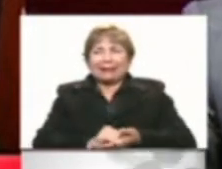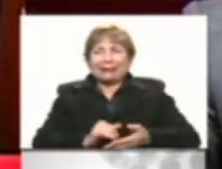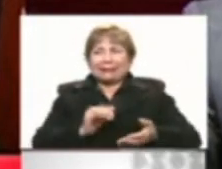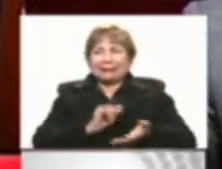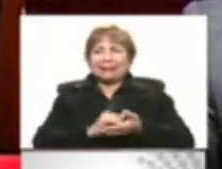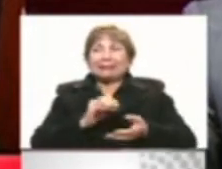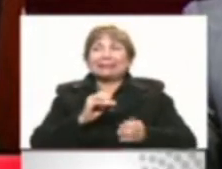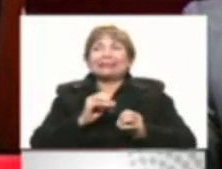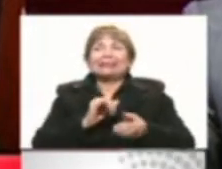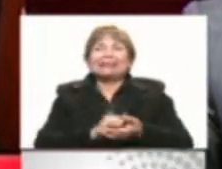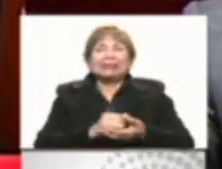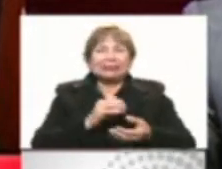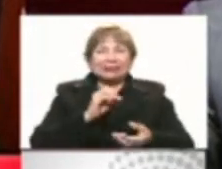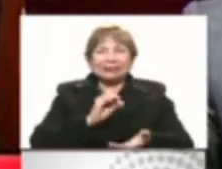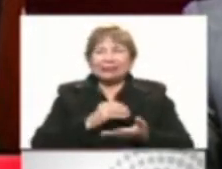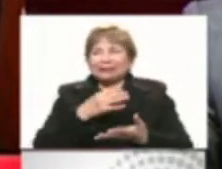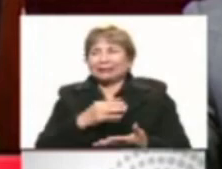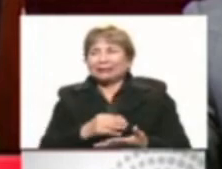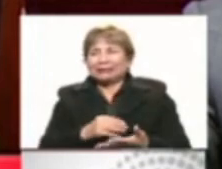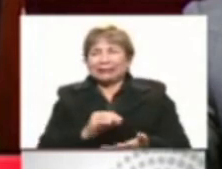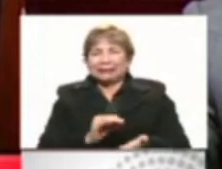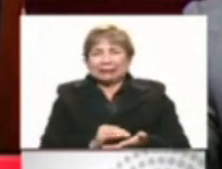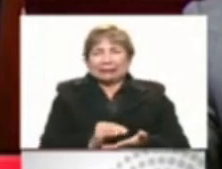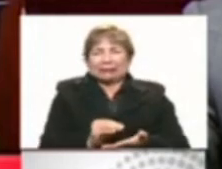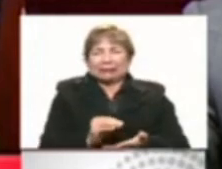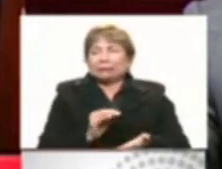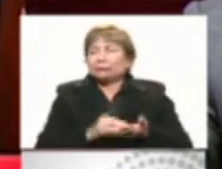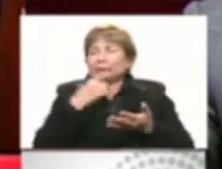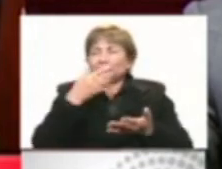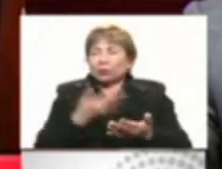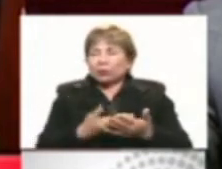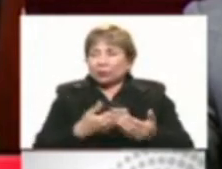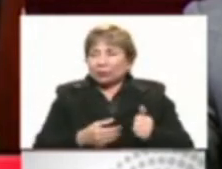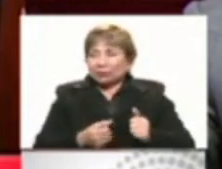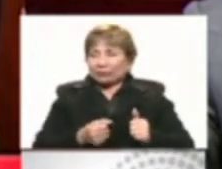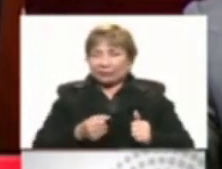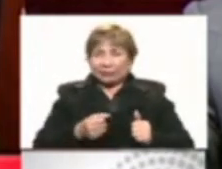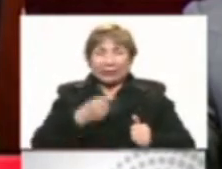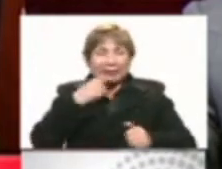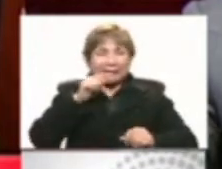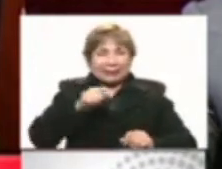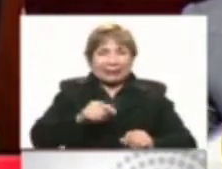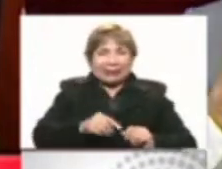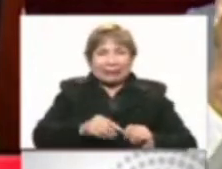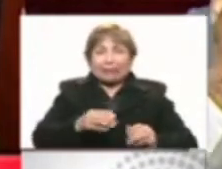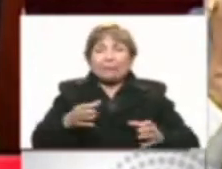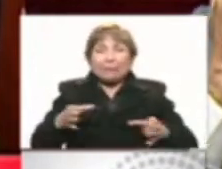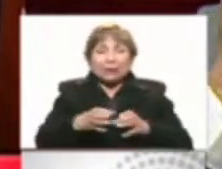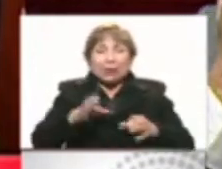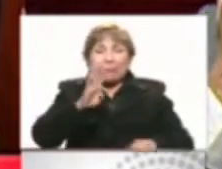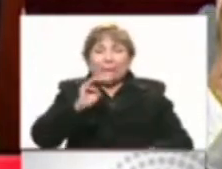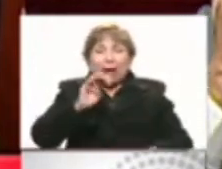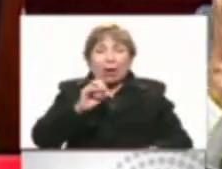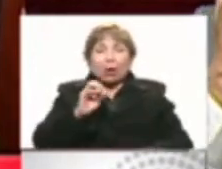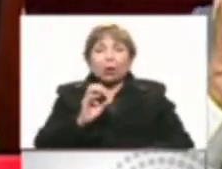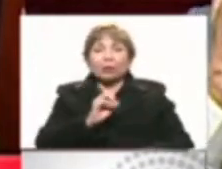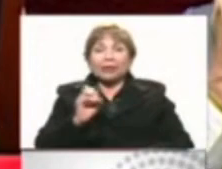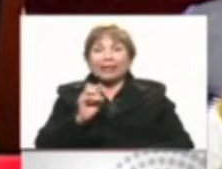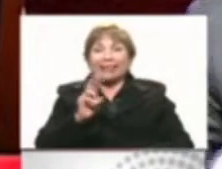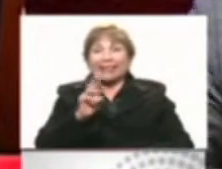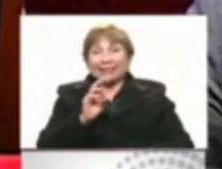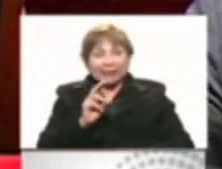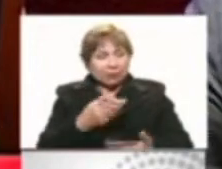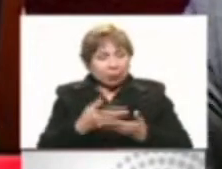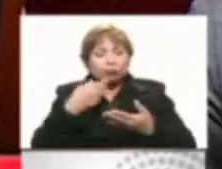ser 4,8%. Nosotros sabemos que esto está más o menos en línea con lo que está proyectando el Banco Central de Reserva, que ya informó